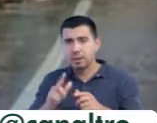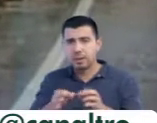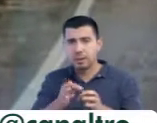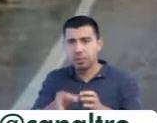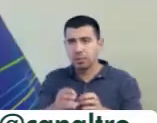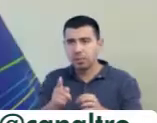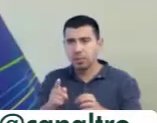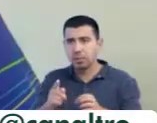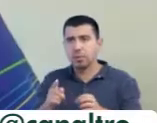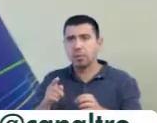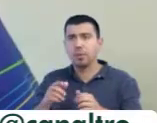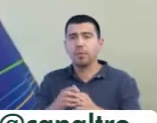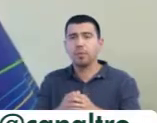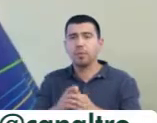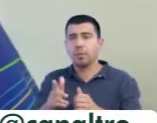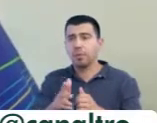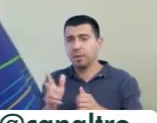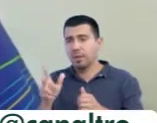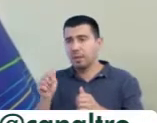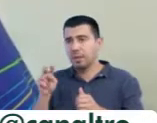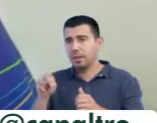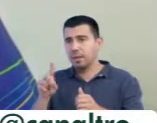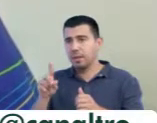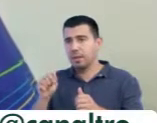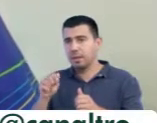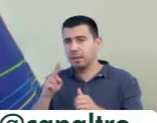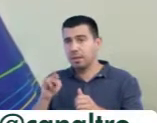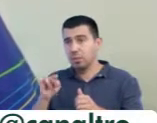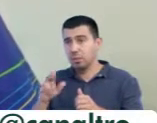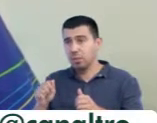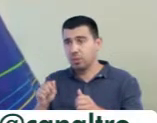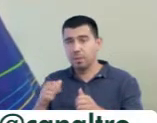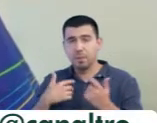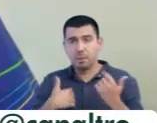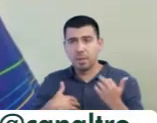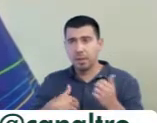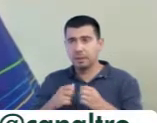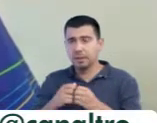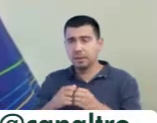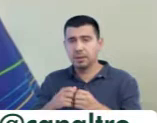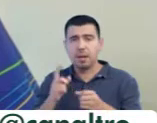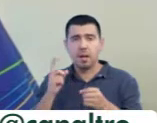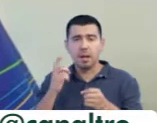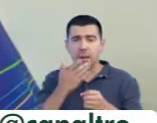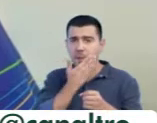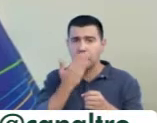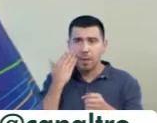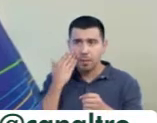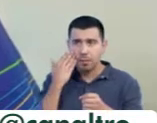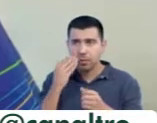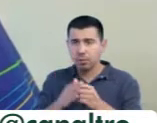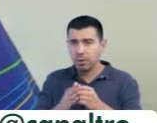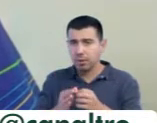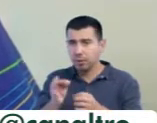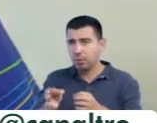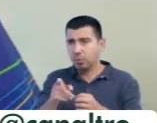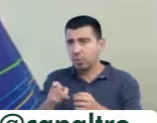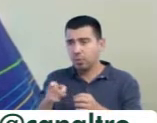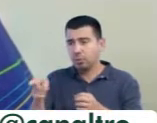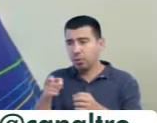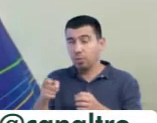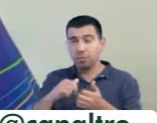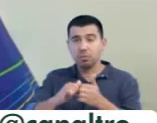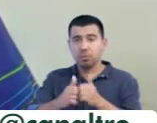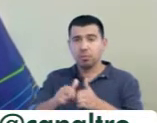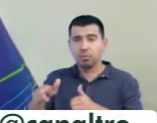En lo que tiene que ver con la vía Landázuri Vélez Barbosa, esa vía pues sí tiene algunos puntos